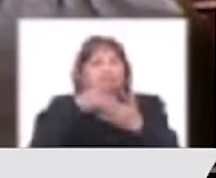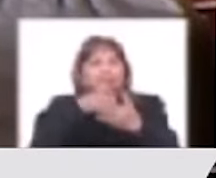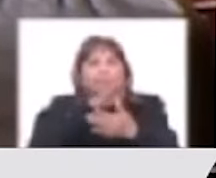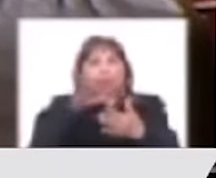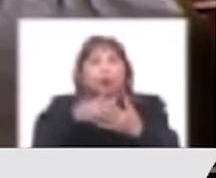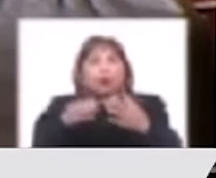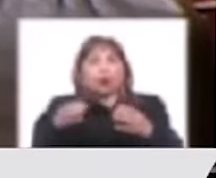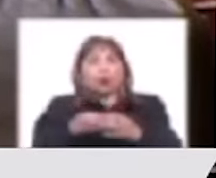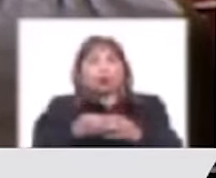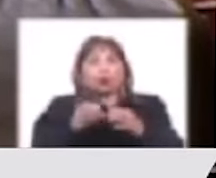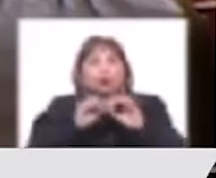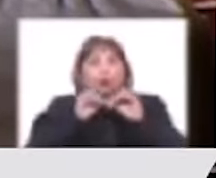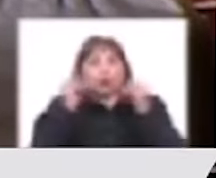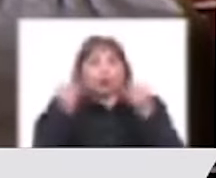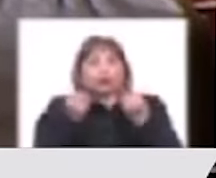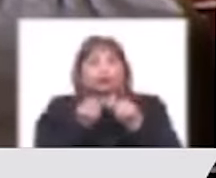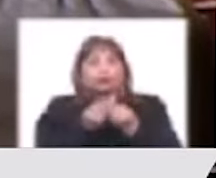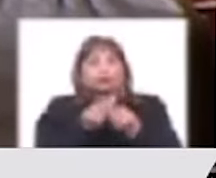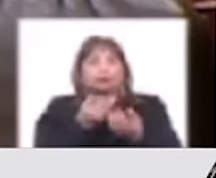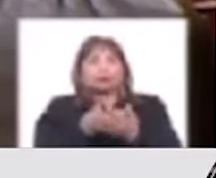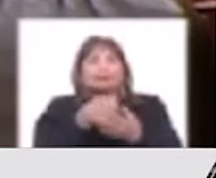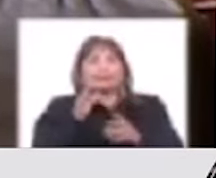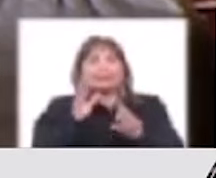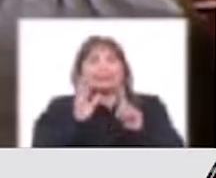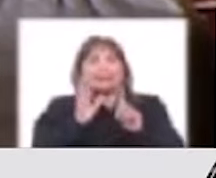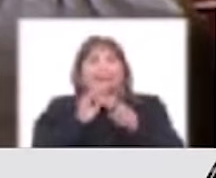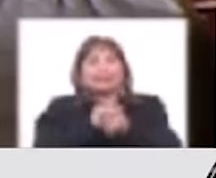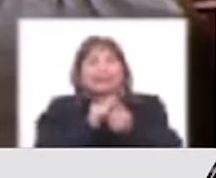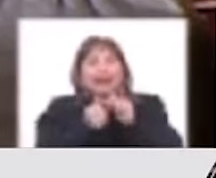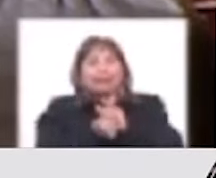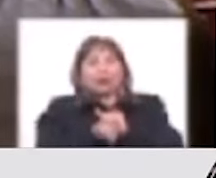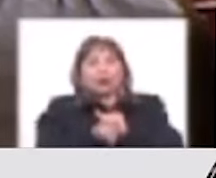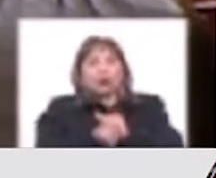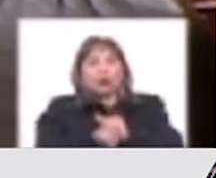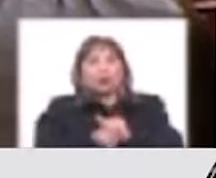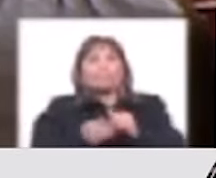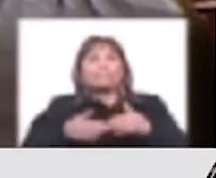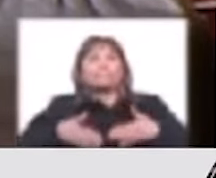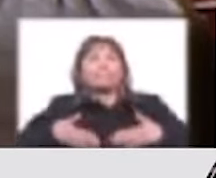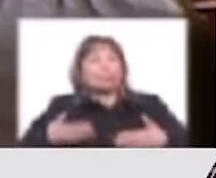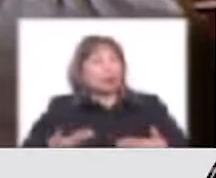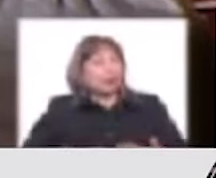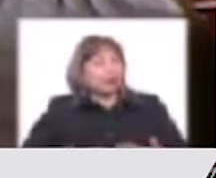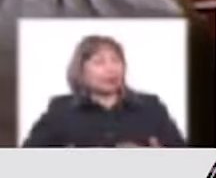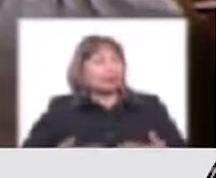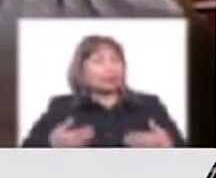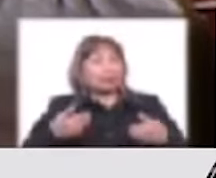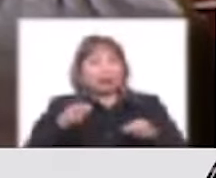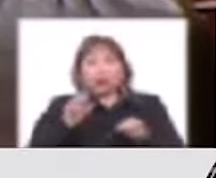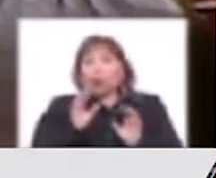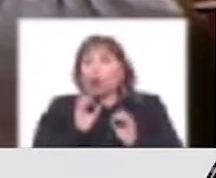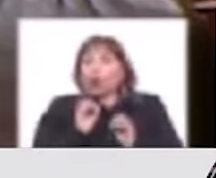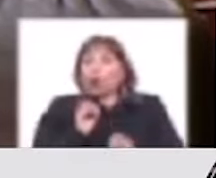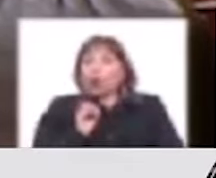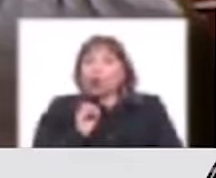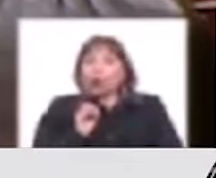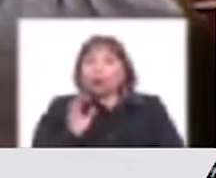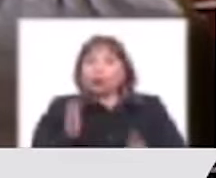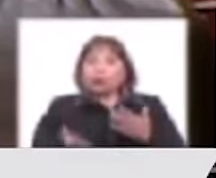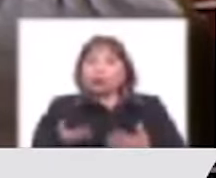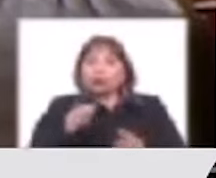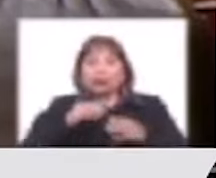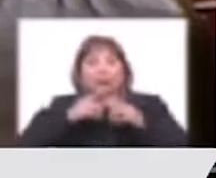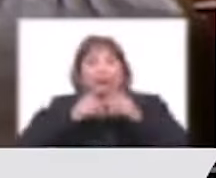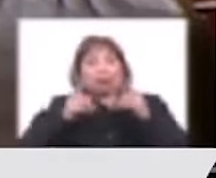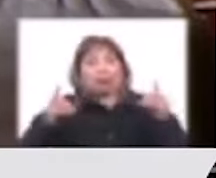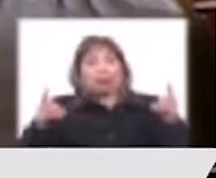tendrían que realizar en adelante la investigación con respecto a lo que se ha aprobado el día de hoy. Y esa fue la intervención precisamente que hizo el